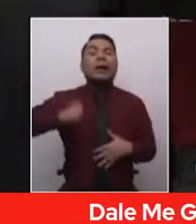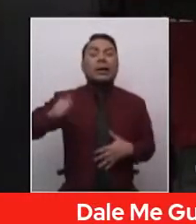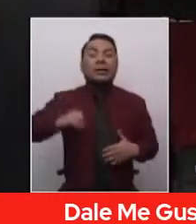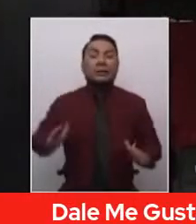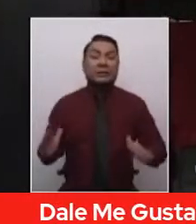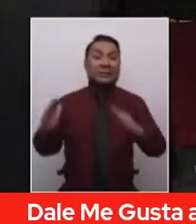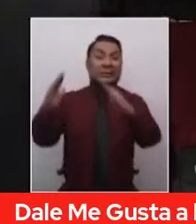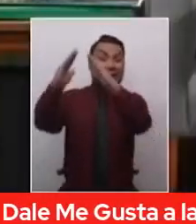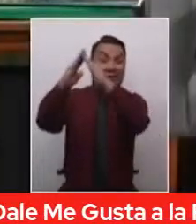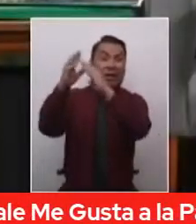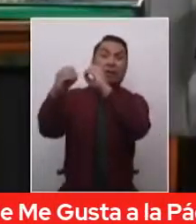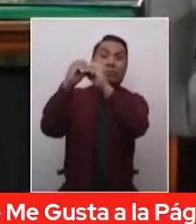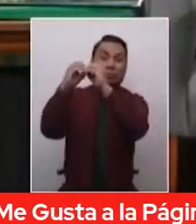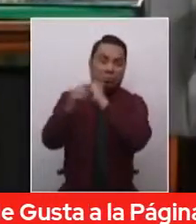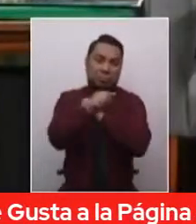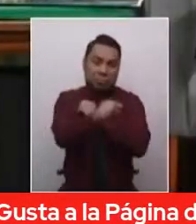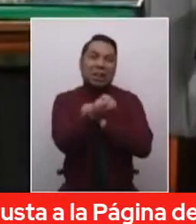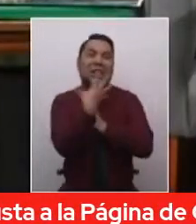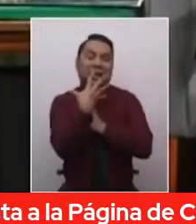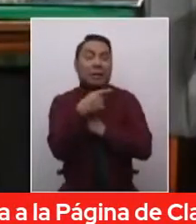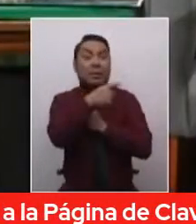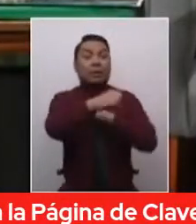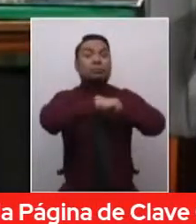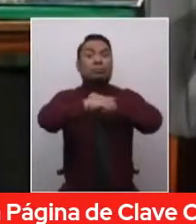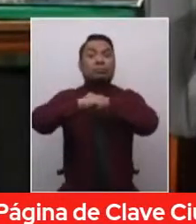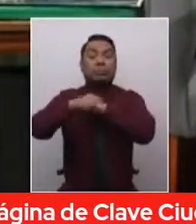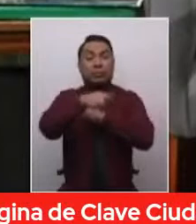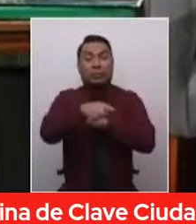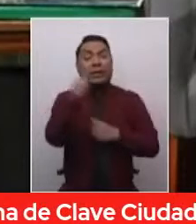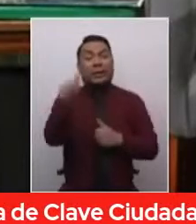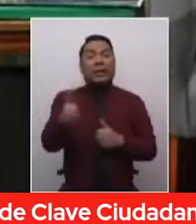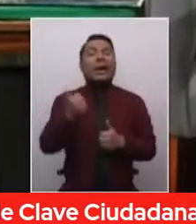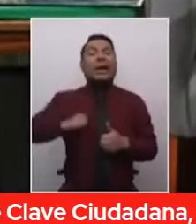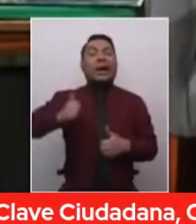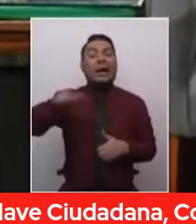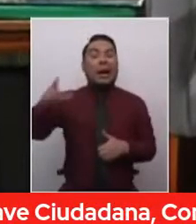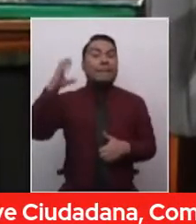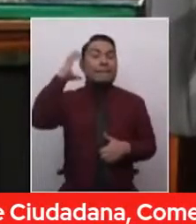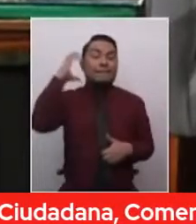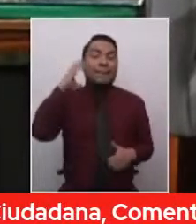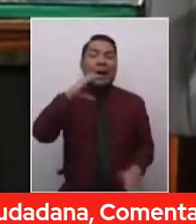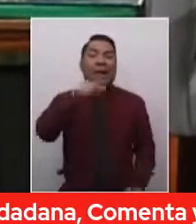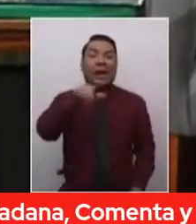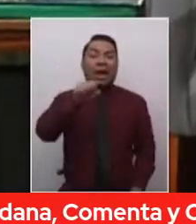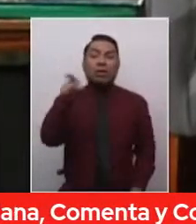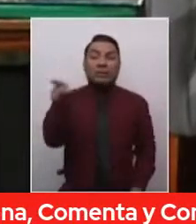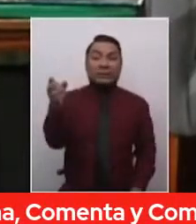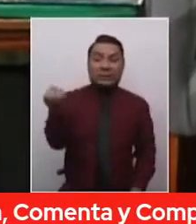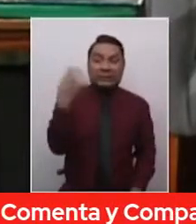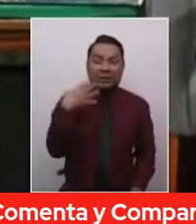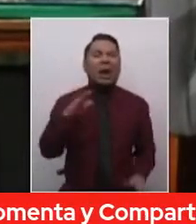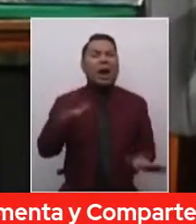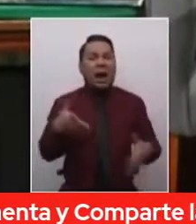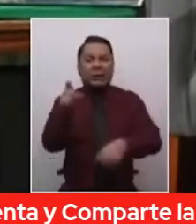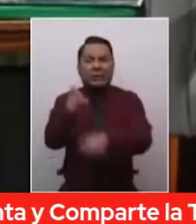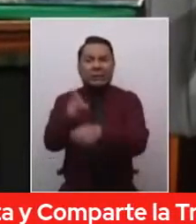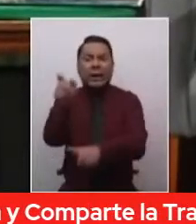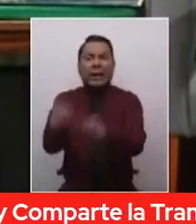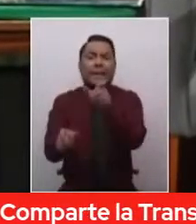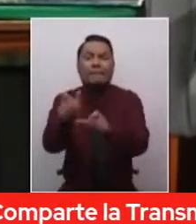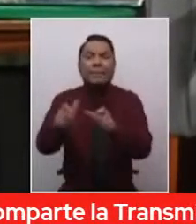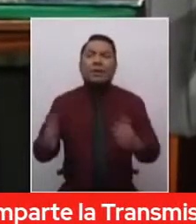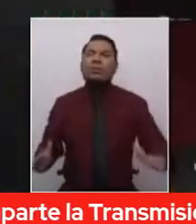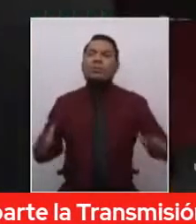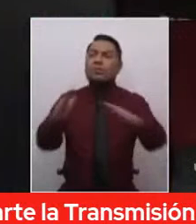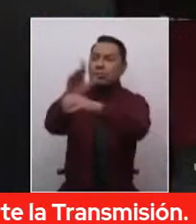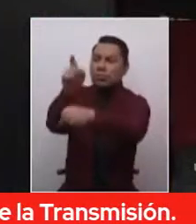de los cerros. Pero en esta campaña, su candidato a la alcaldía de Miraflores, Carlos Canales, llegó a decir, hay que educar a las personas de los